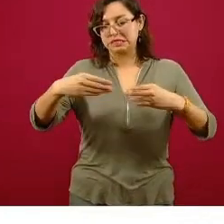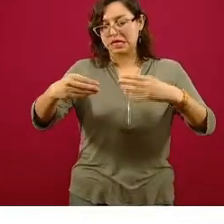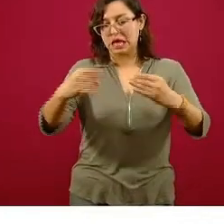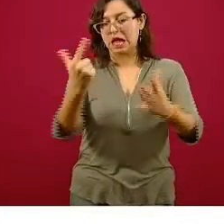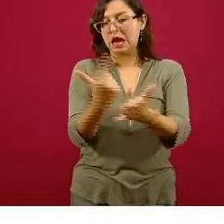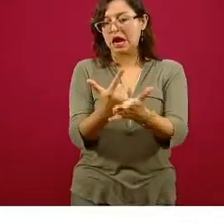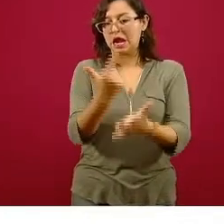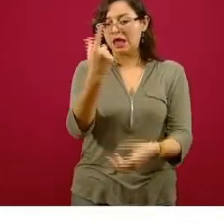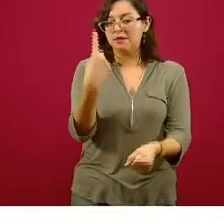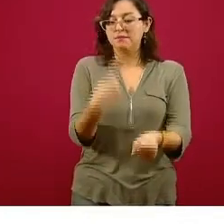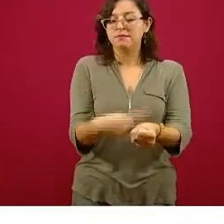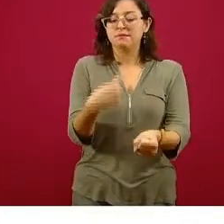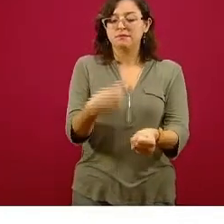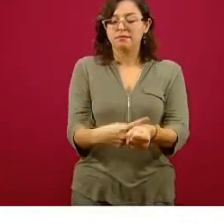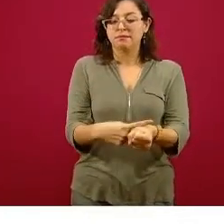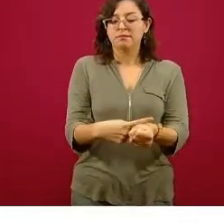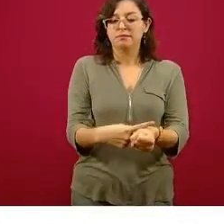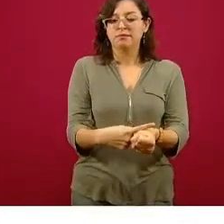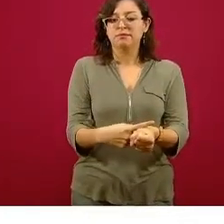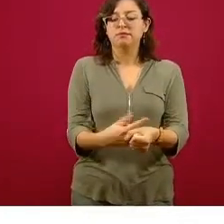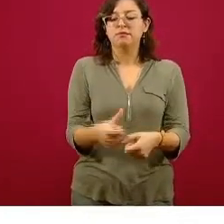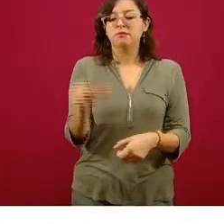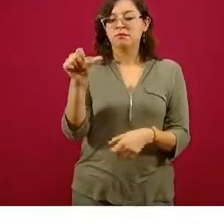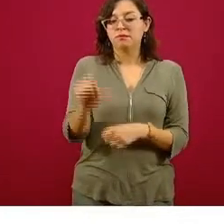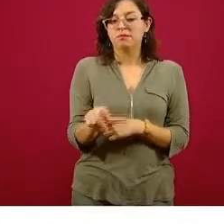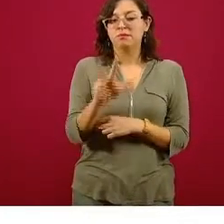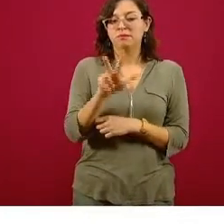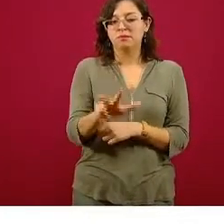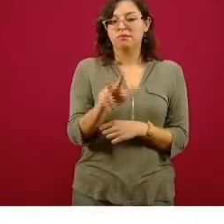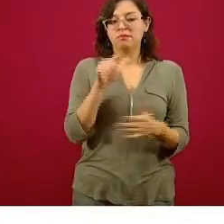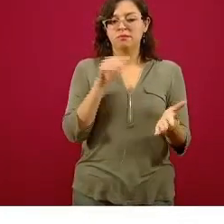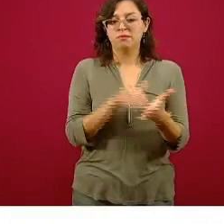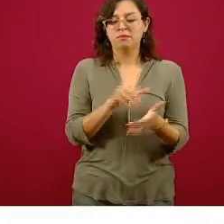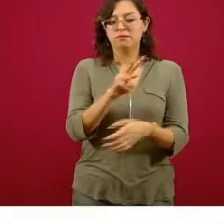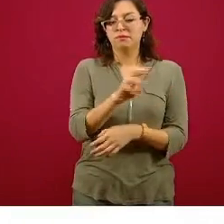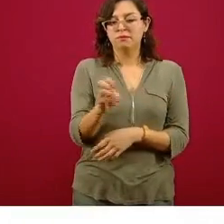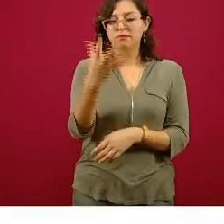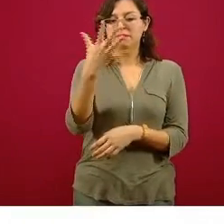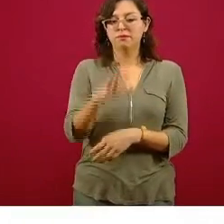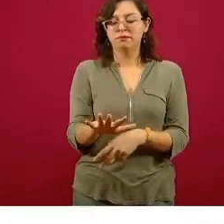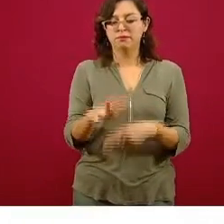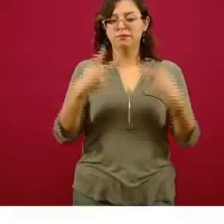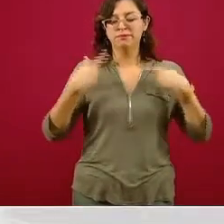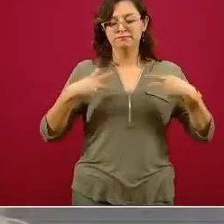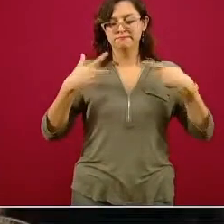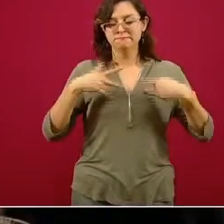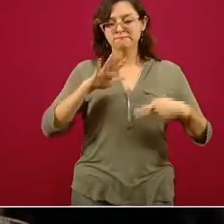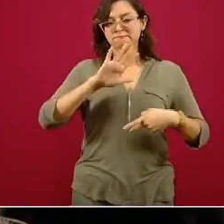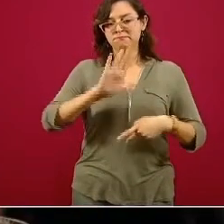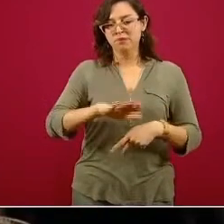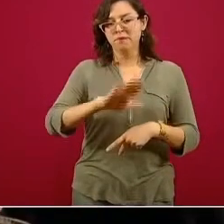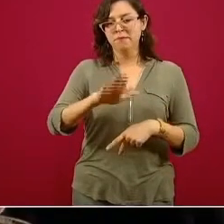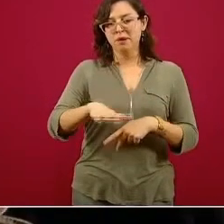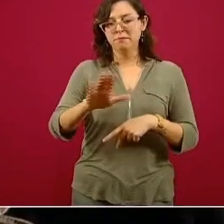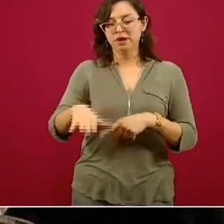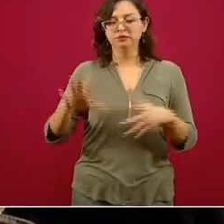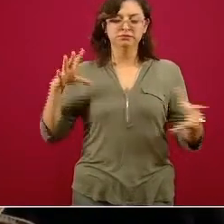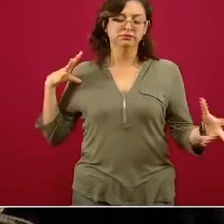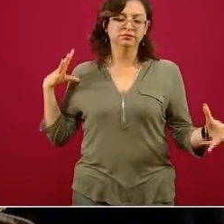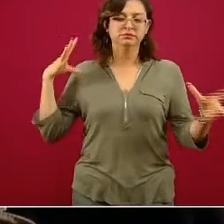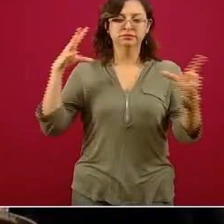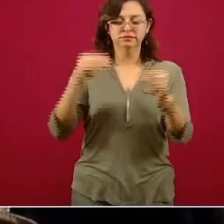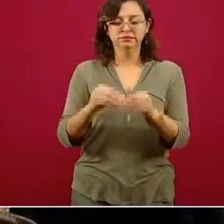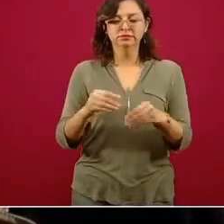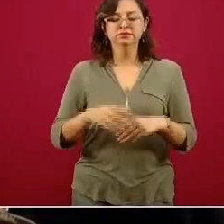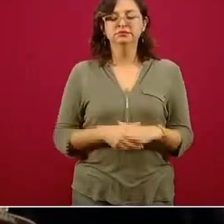enfermedad produce, teniendo el día de hoy 18,310 defunciones acumuladas confirmadas por